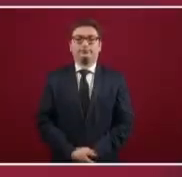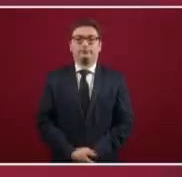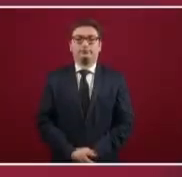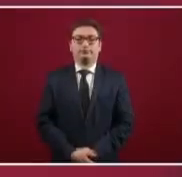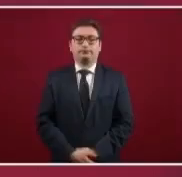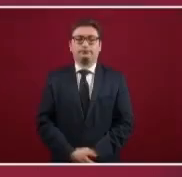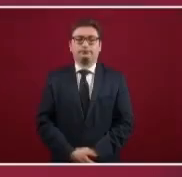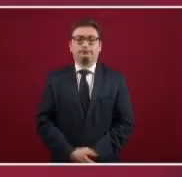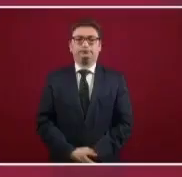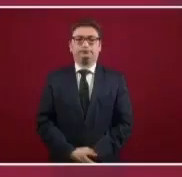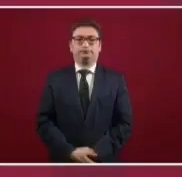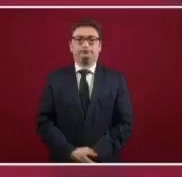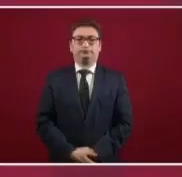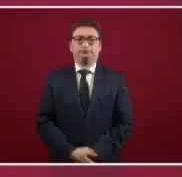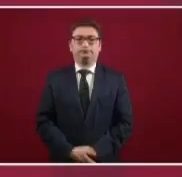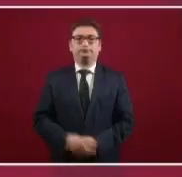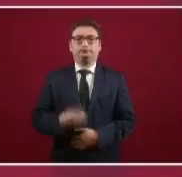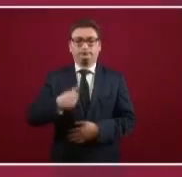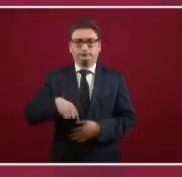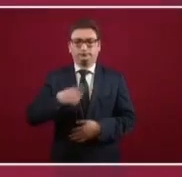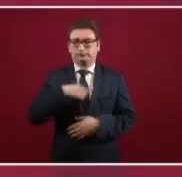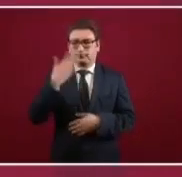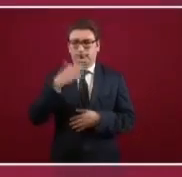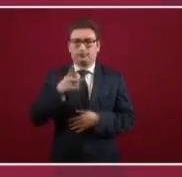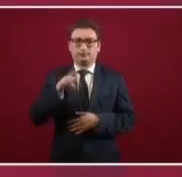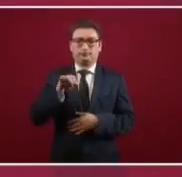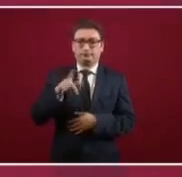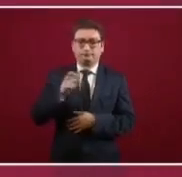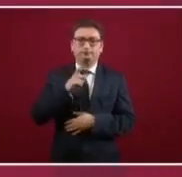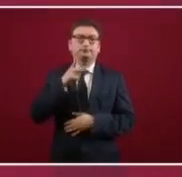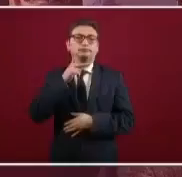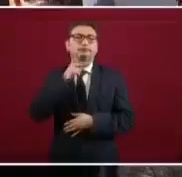vamos a estar produciendo 50.000 barriles más